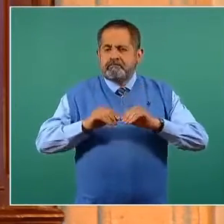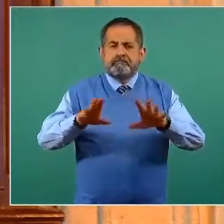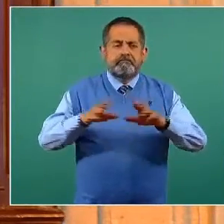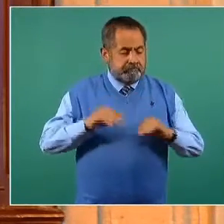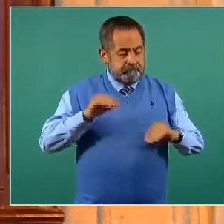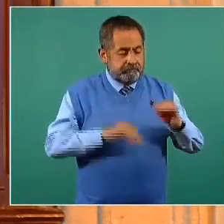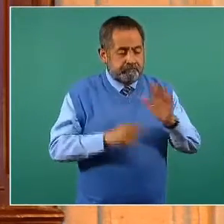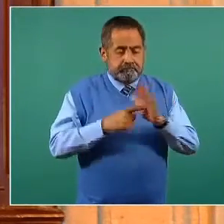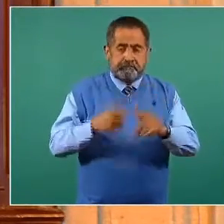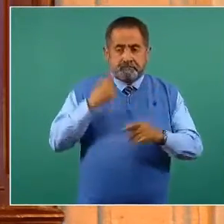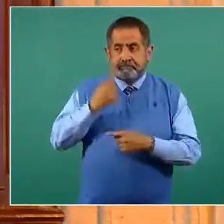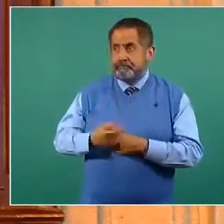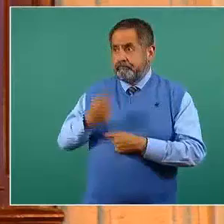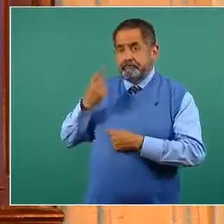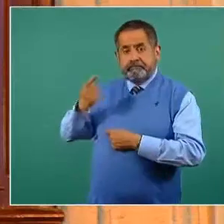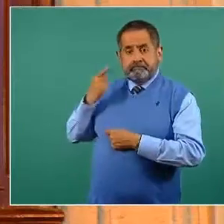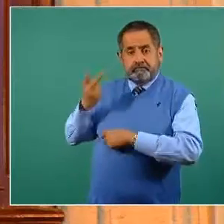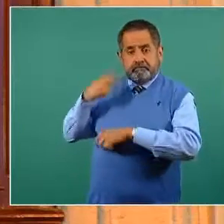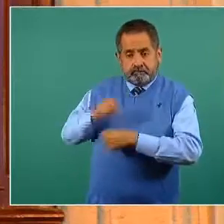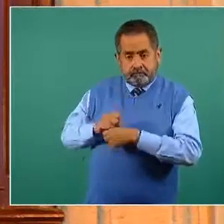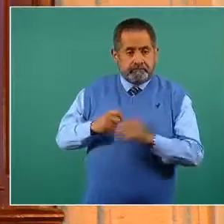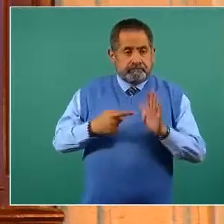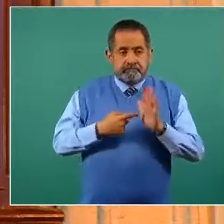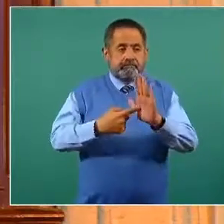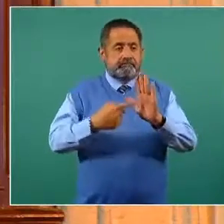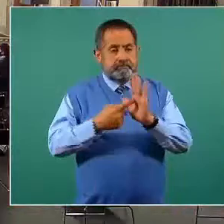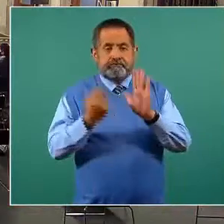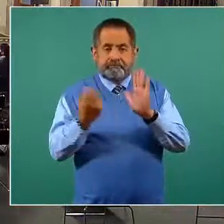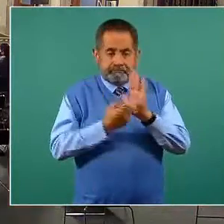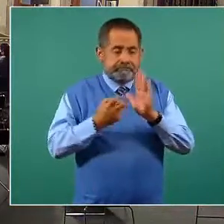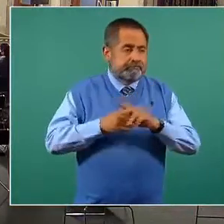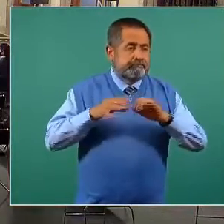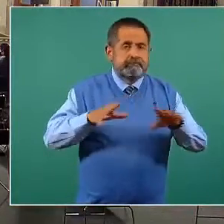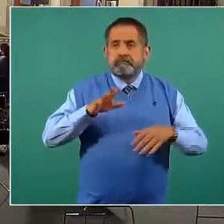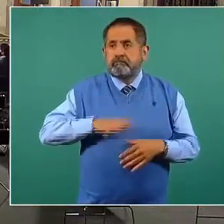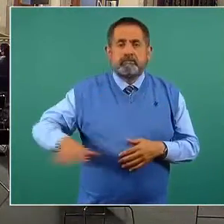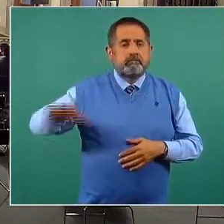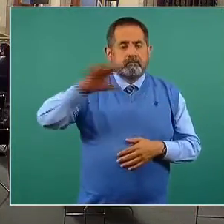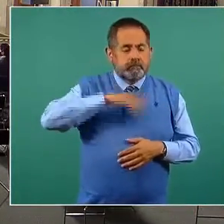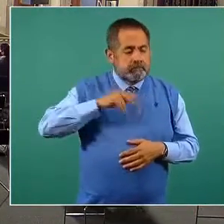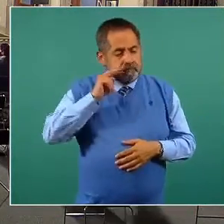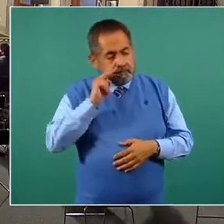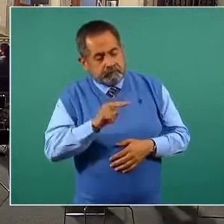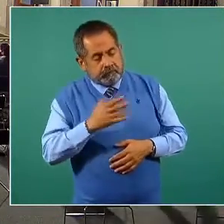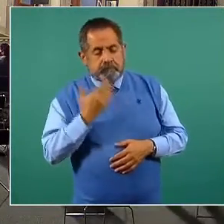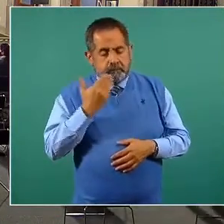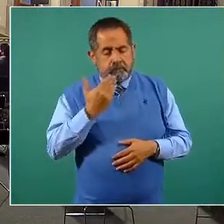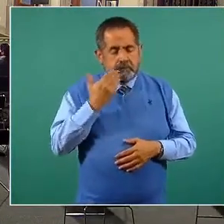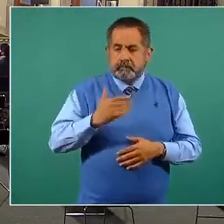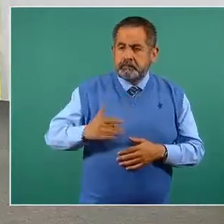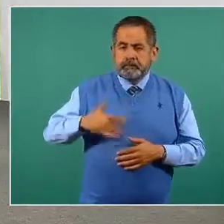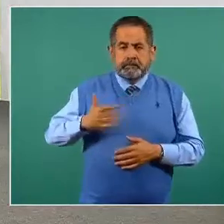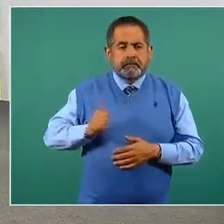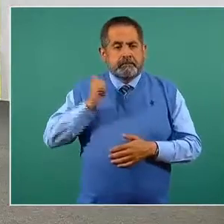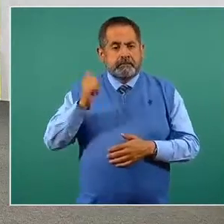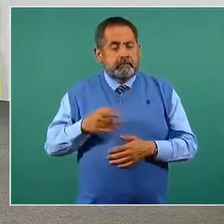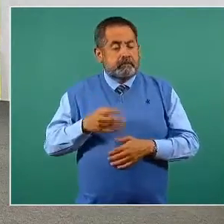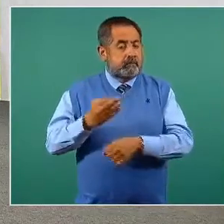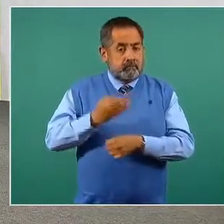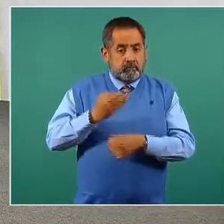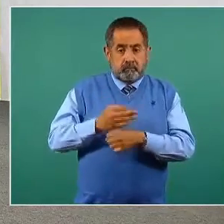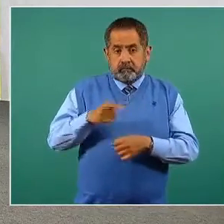realizar análisis que permiten a las diferentes autoridades en todos los niveles, porque esto no es algo que solamente se realice